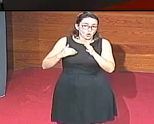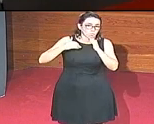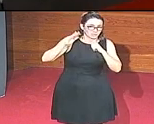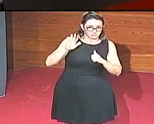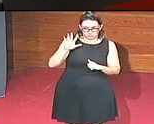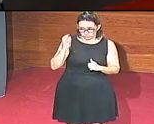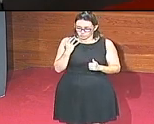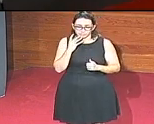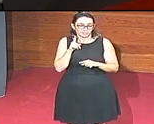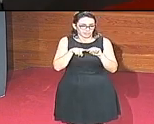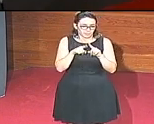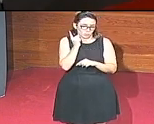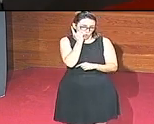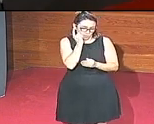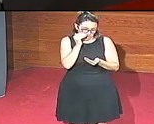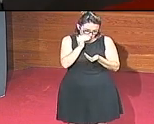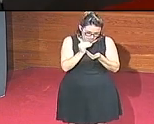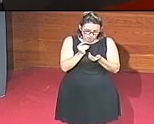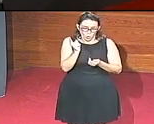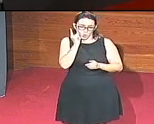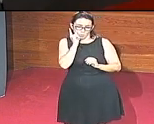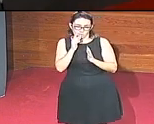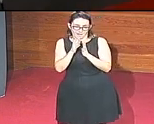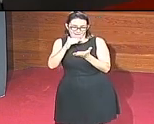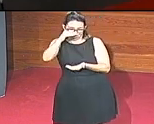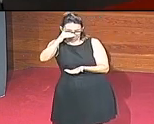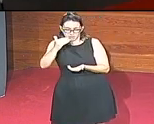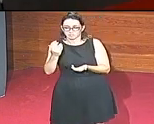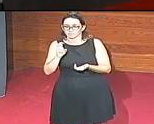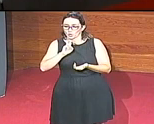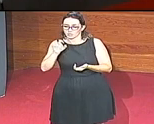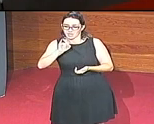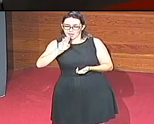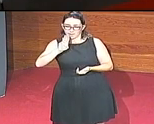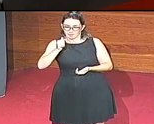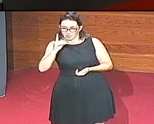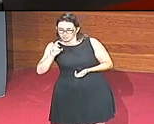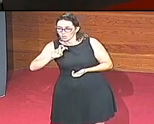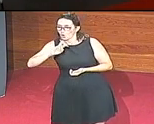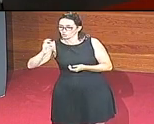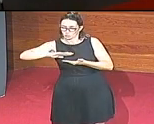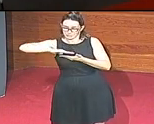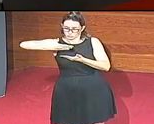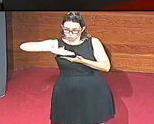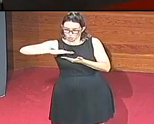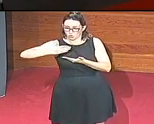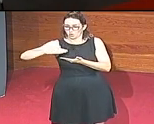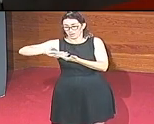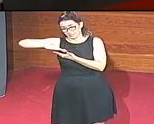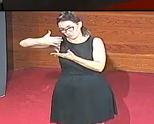para móviles pequeños y otra para móviles grandes otra paradas para ipad otra para escritorio otra para escritorios grandes